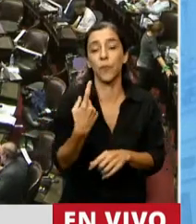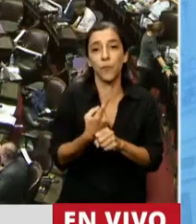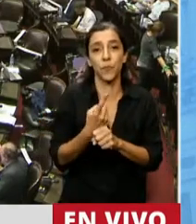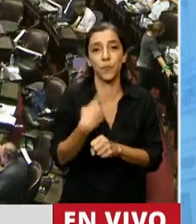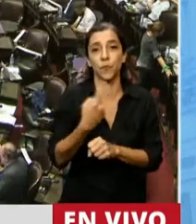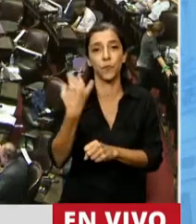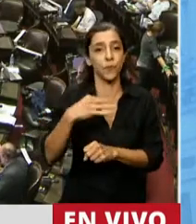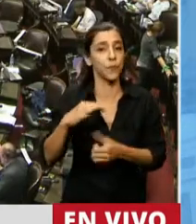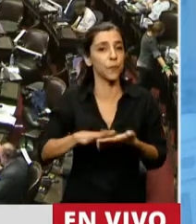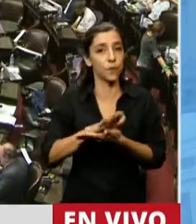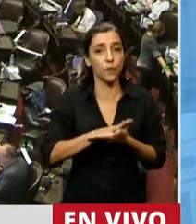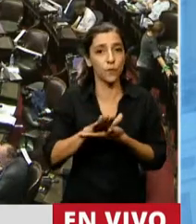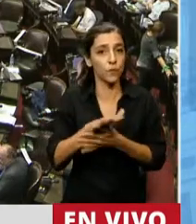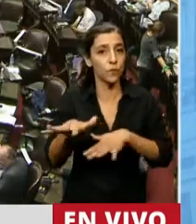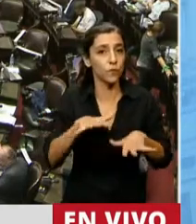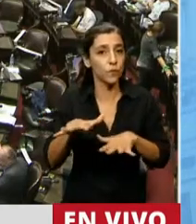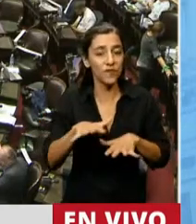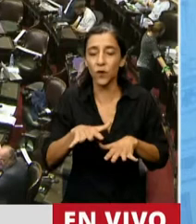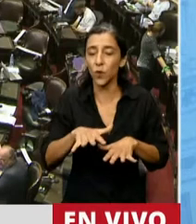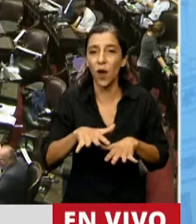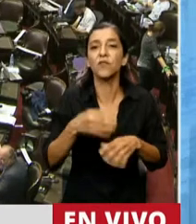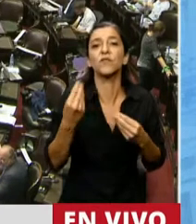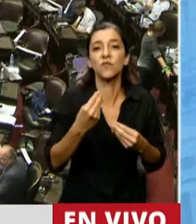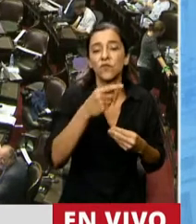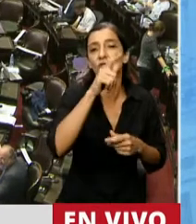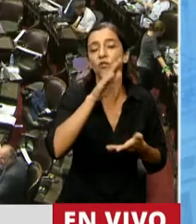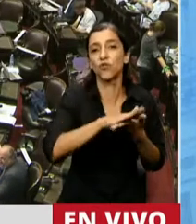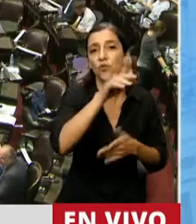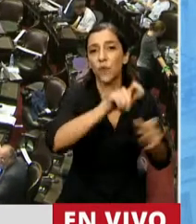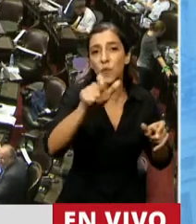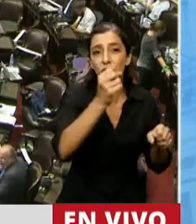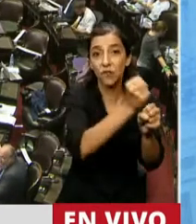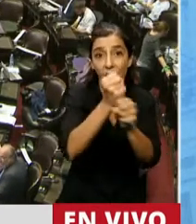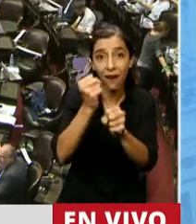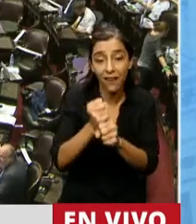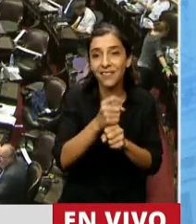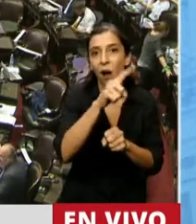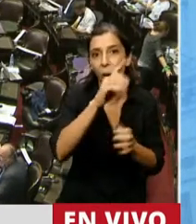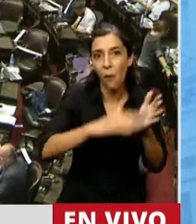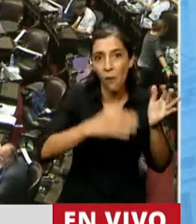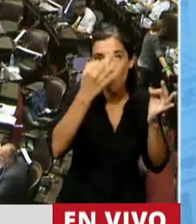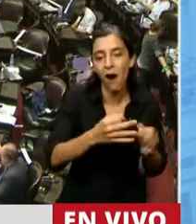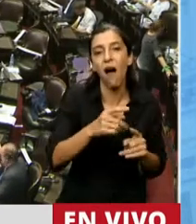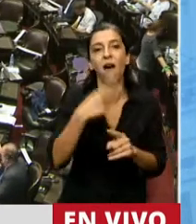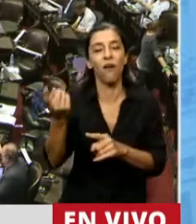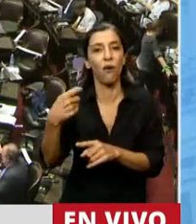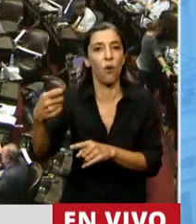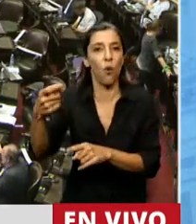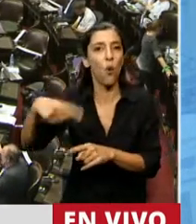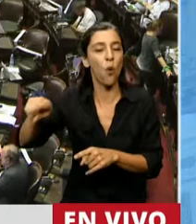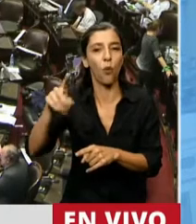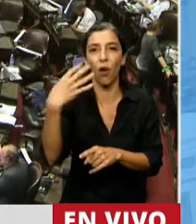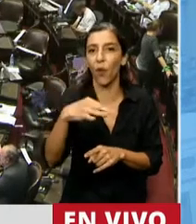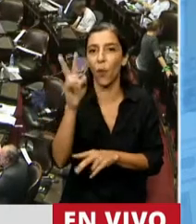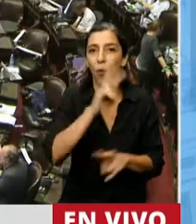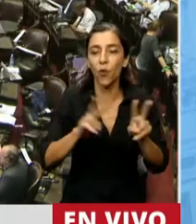actual situación en la relación entre trabajadores activos, registrados y los jubilados y pensionados. Para eso hay